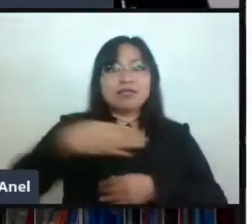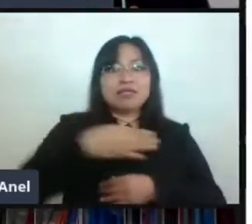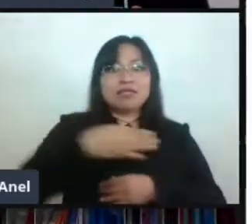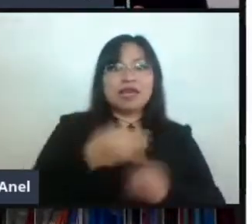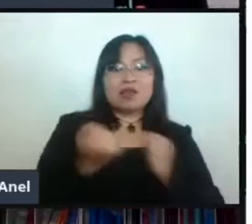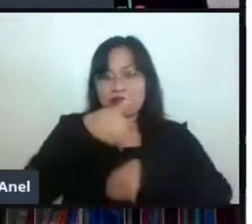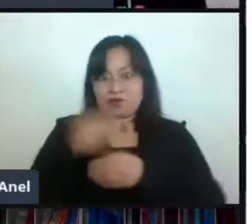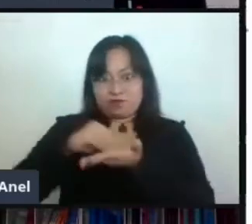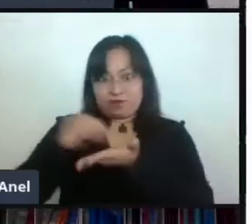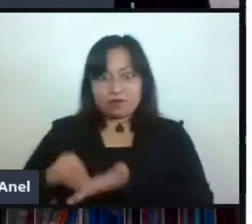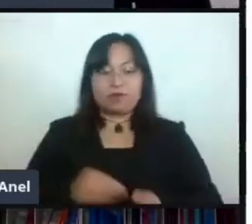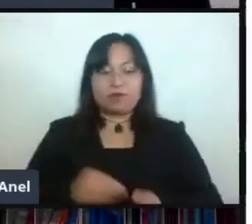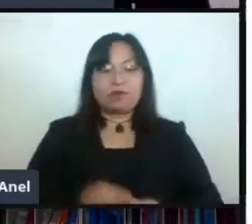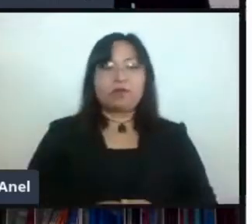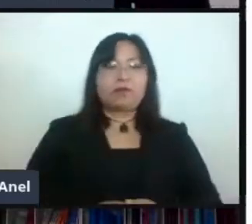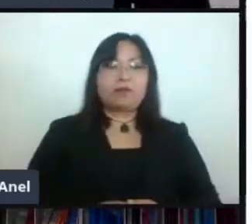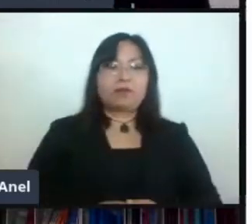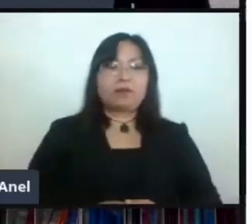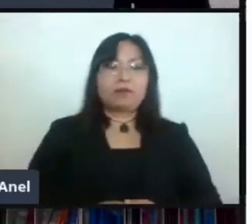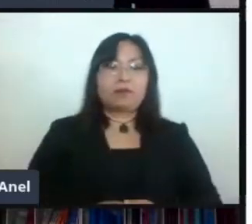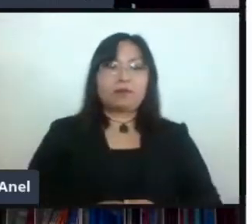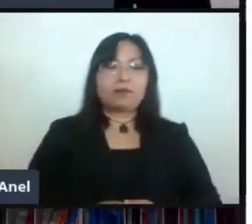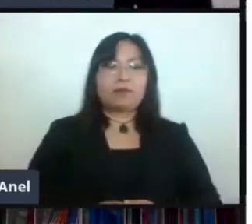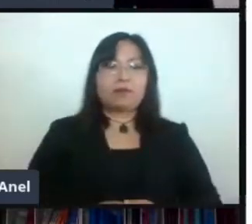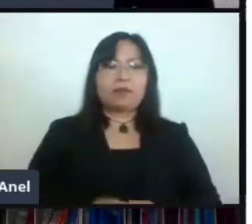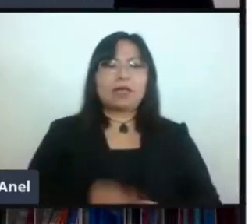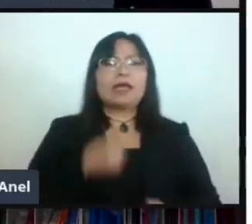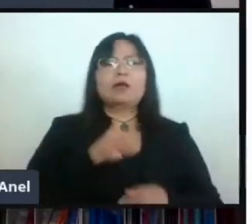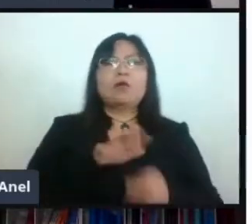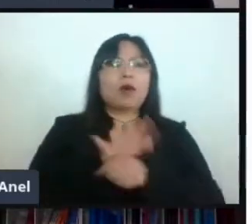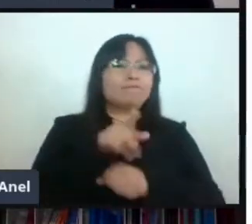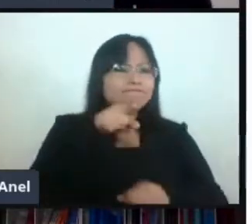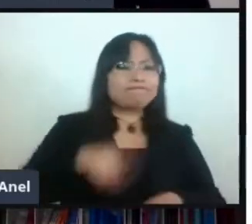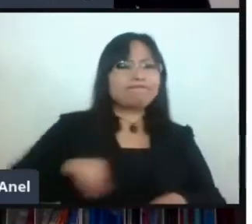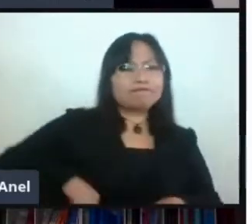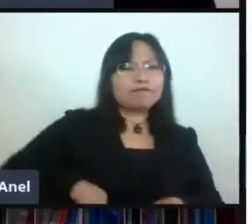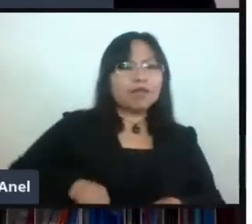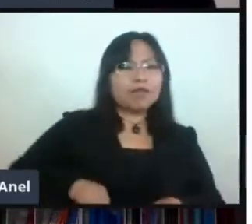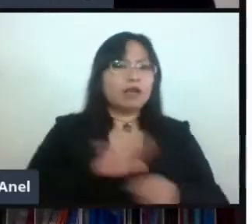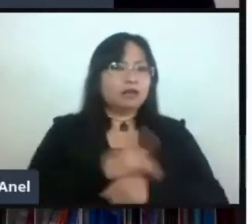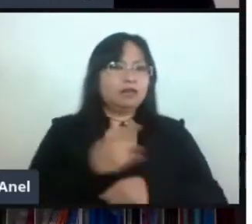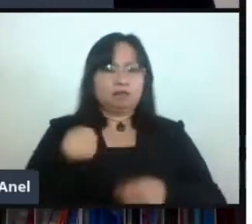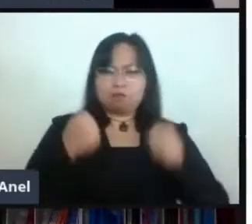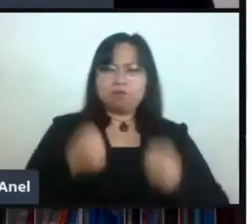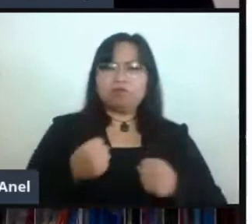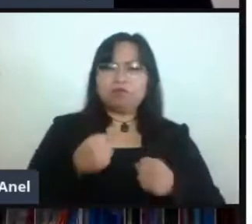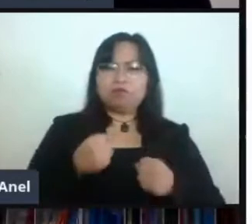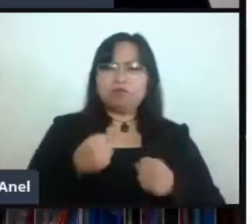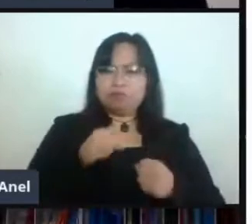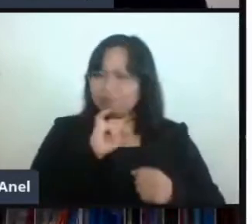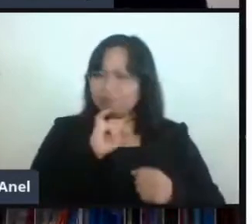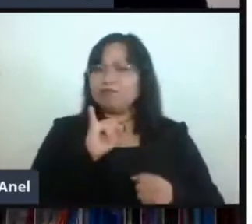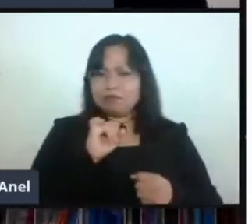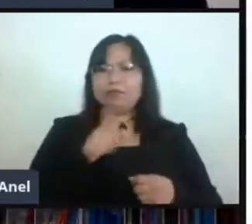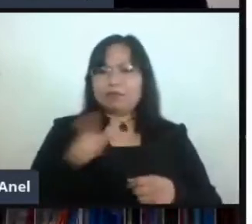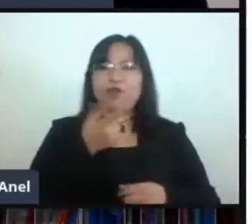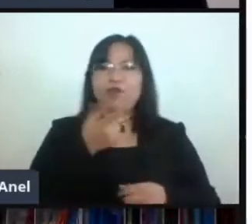yo estoy prácticamente segura que esta actividad sí la hizo este alumno,